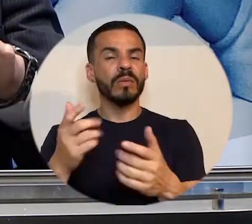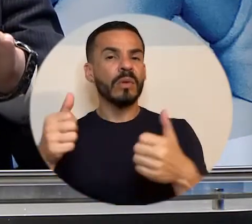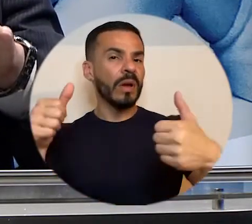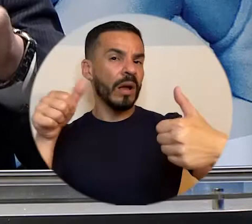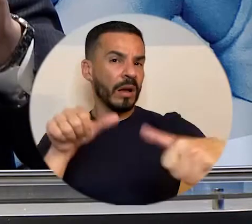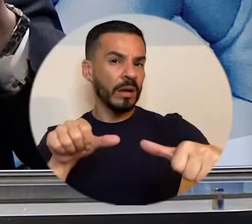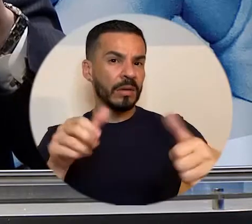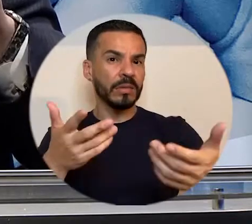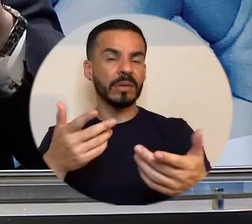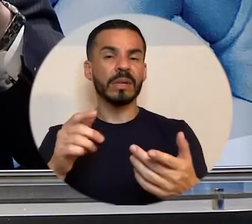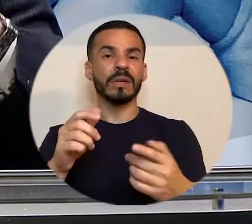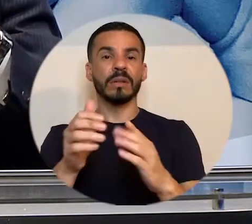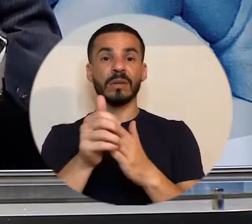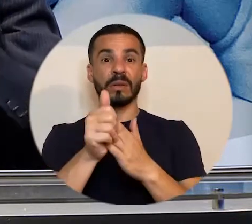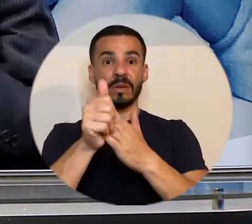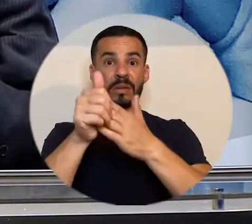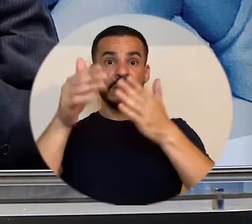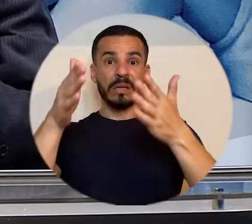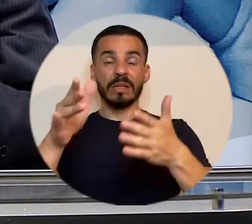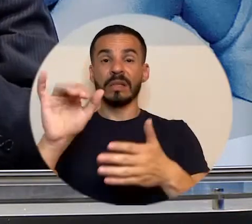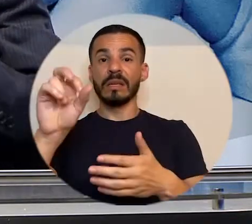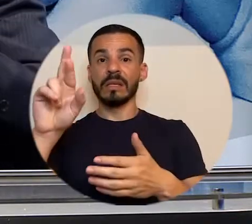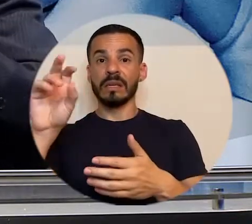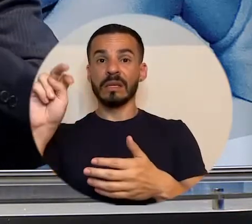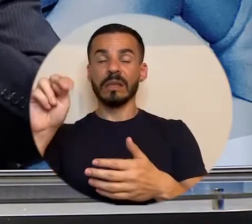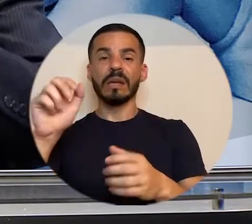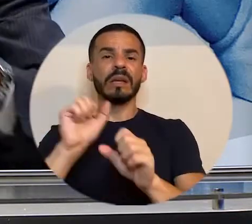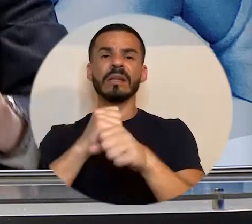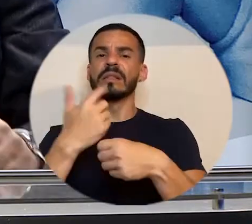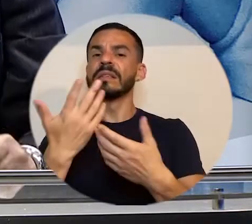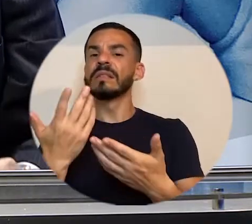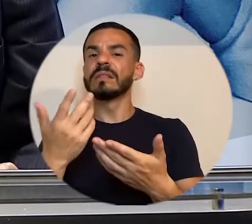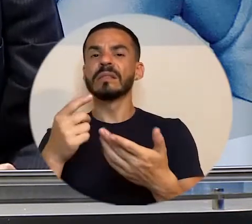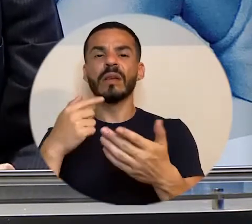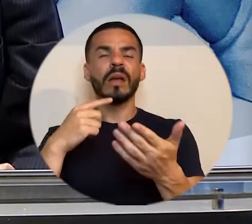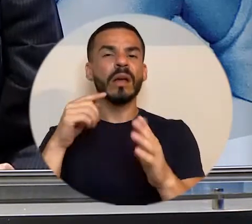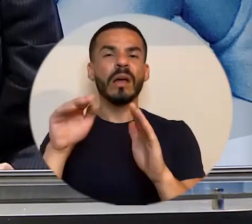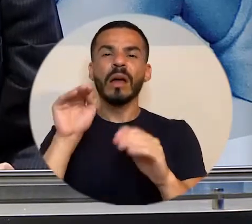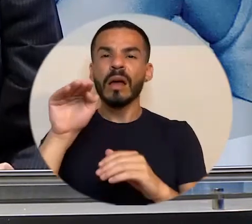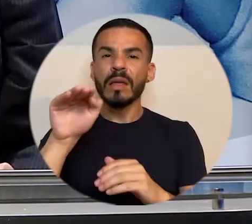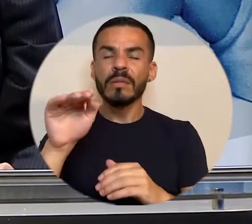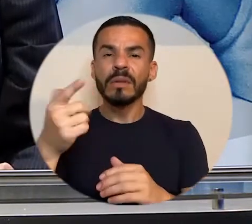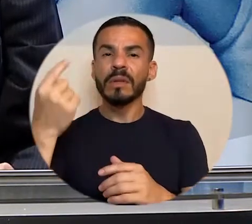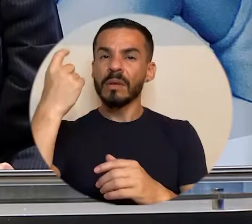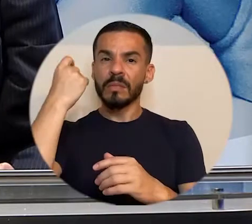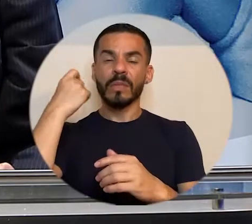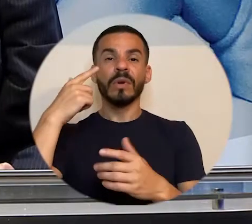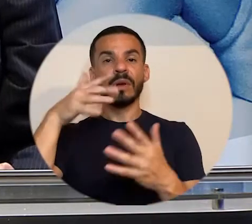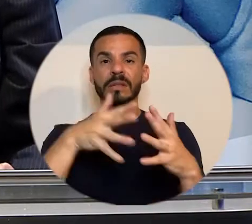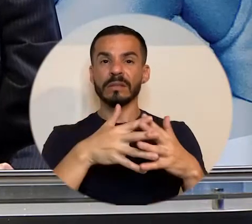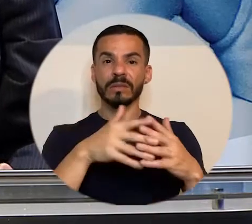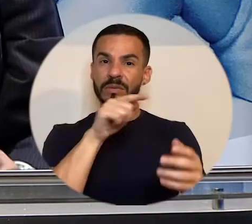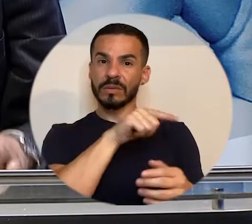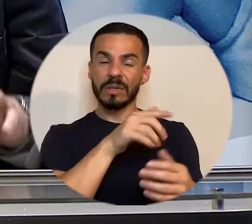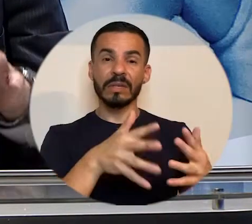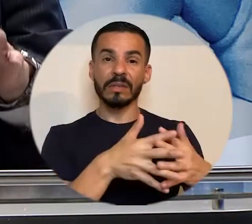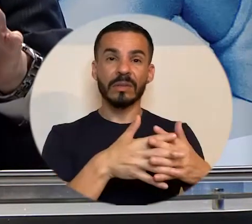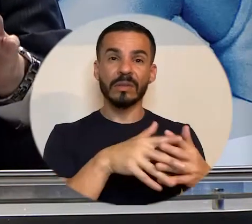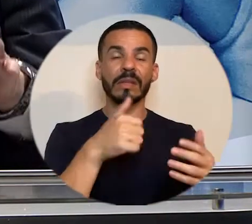alguna cosa, algún acuerdo. De hecho, el líder conservador de Irán hizo una serie de advertencias hace unos pocos días a Estados